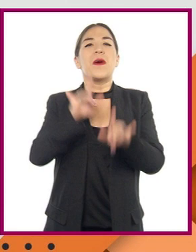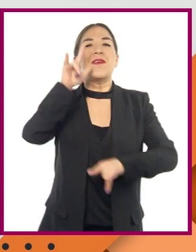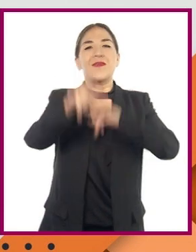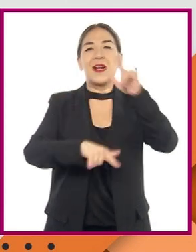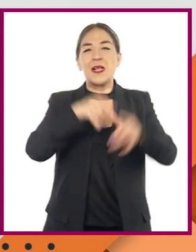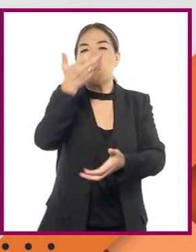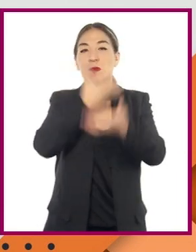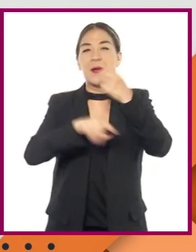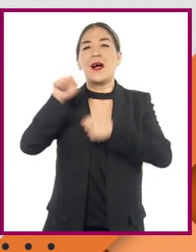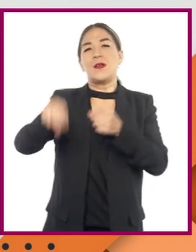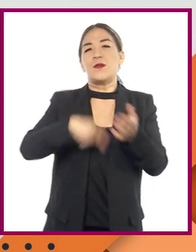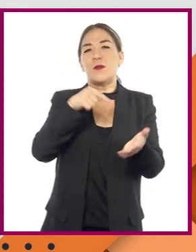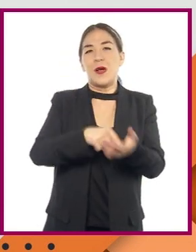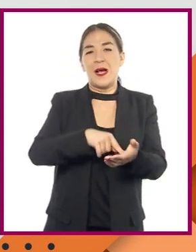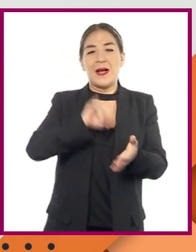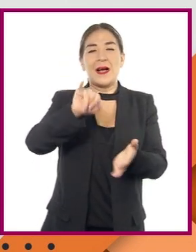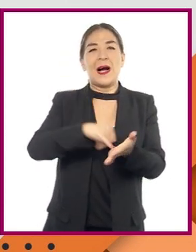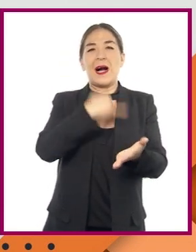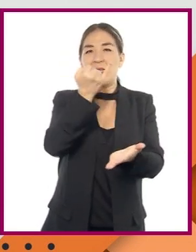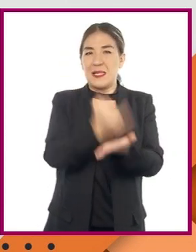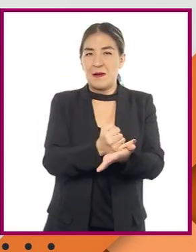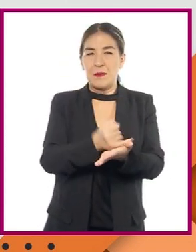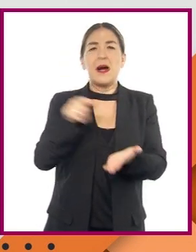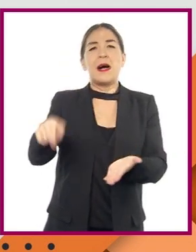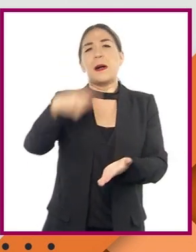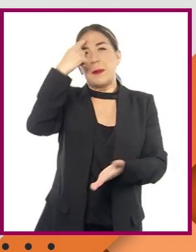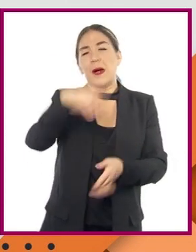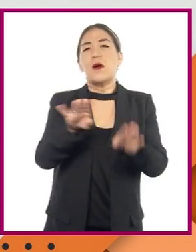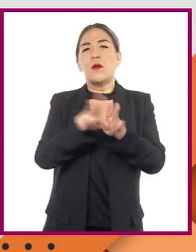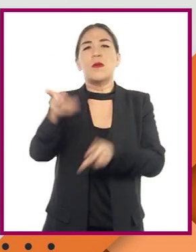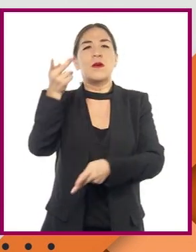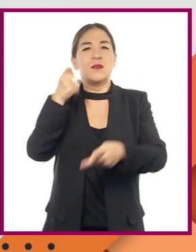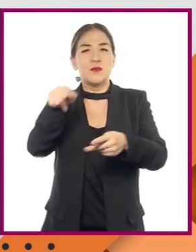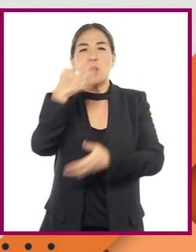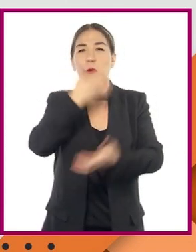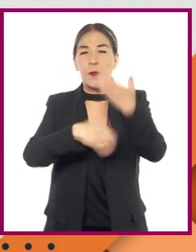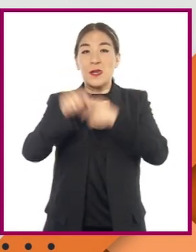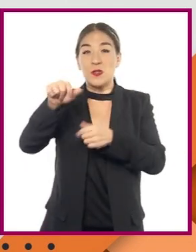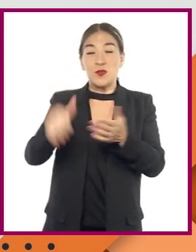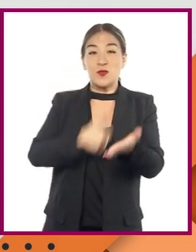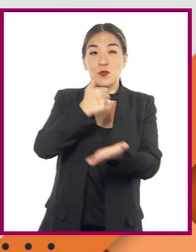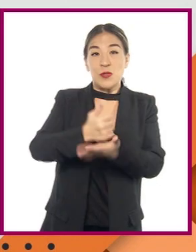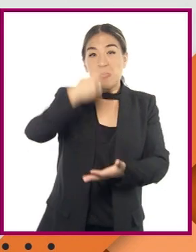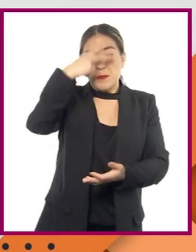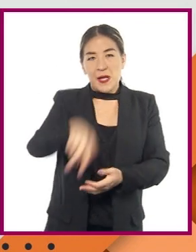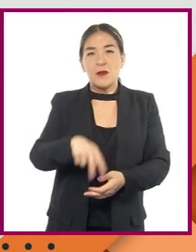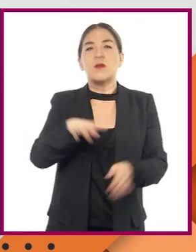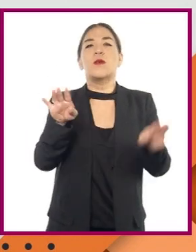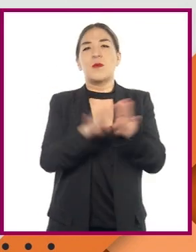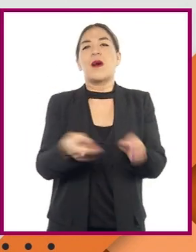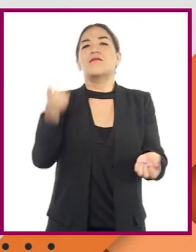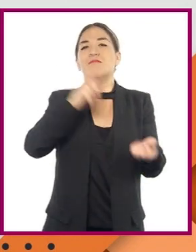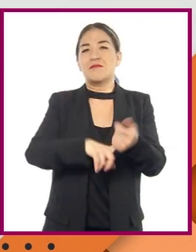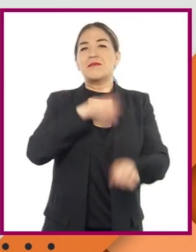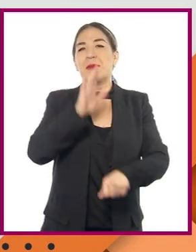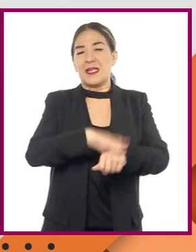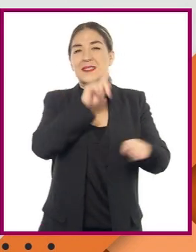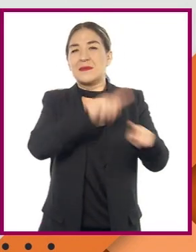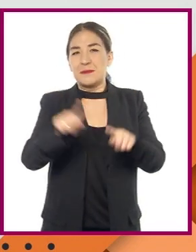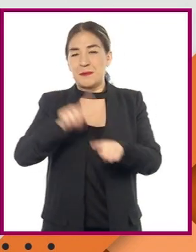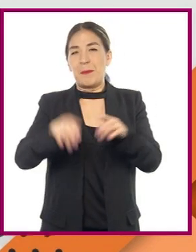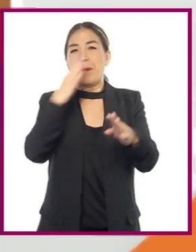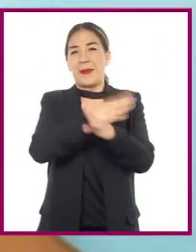realizada en Jalapa, donde el Consulado de Comerciantes de la Ciudad de México adquiría mercancías para